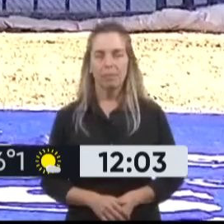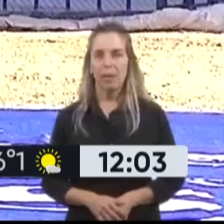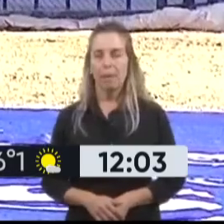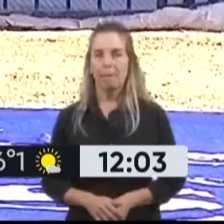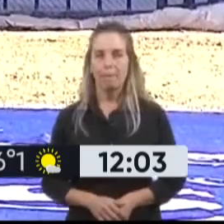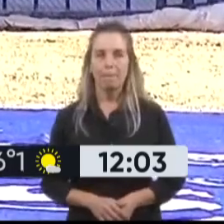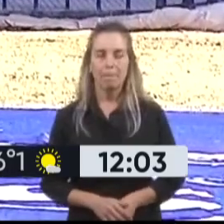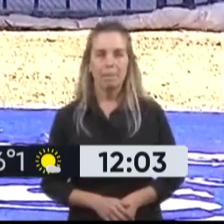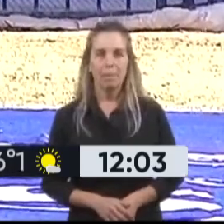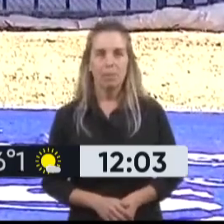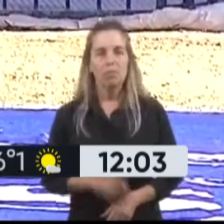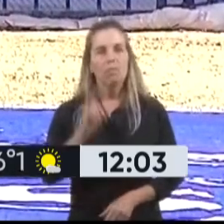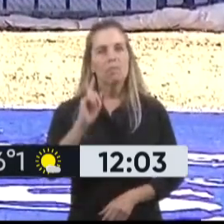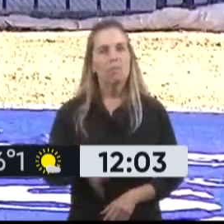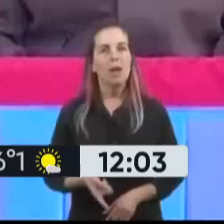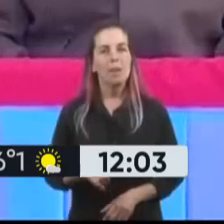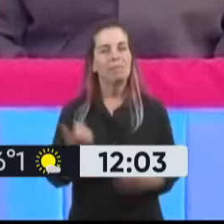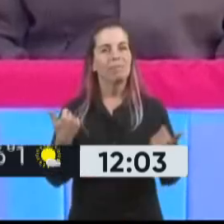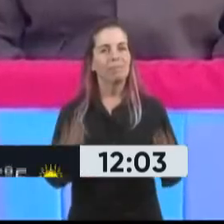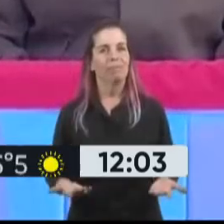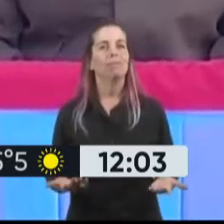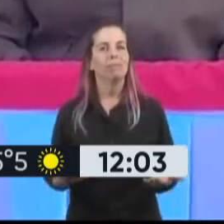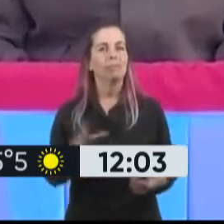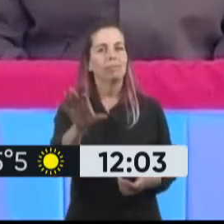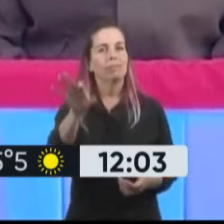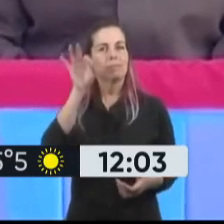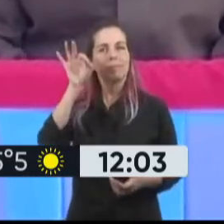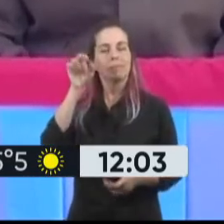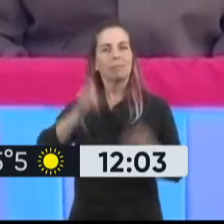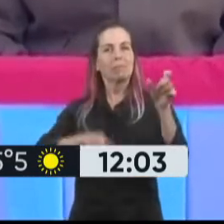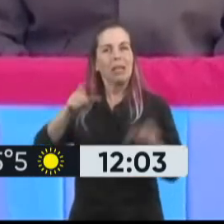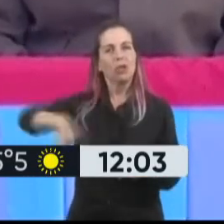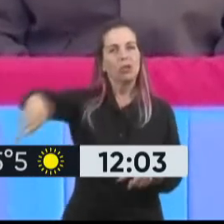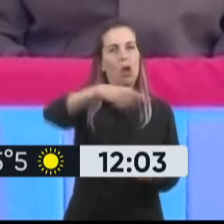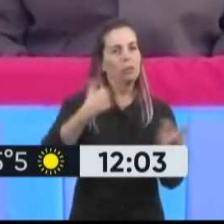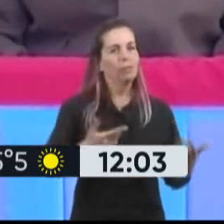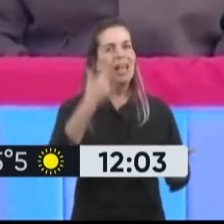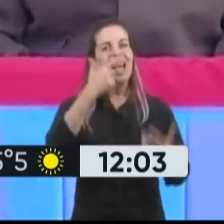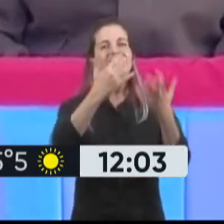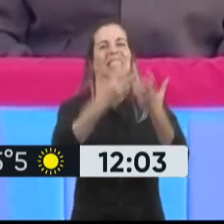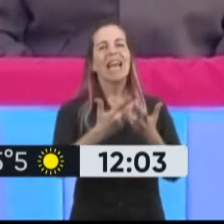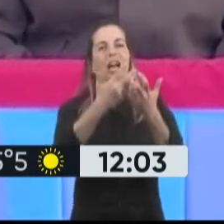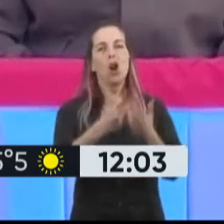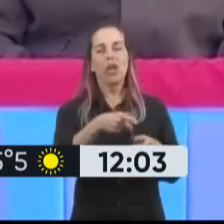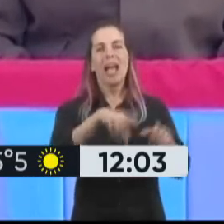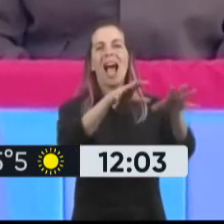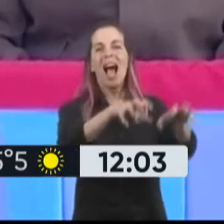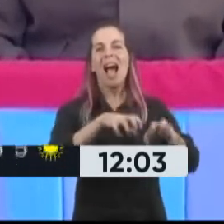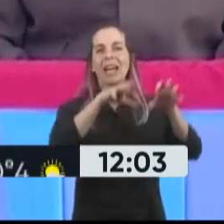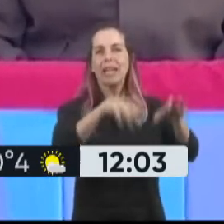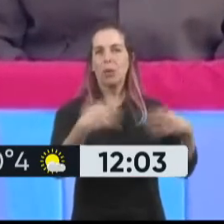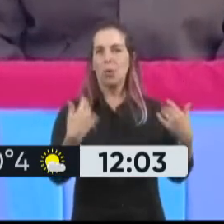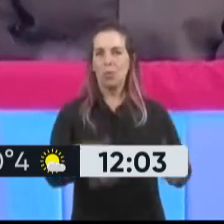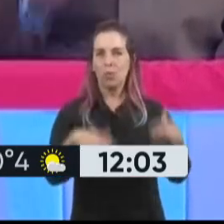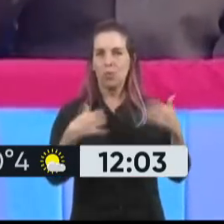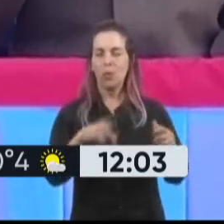Así también aprovecho para destacar a los desarrolladores de tecnología agrícola de punta, que es demandada en todo el planeta, a